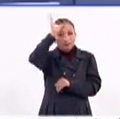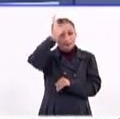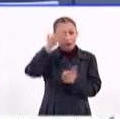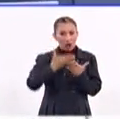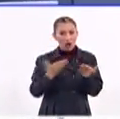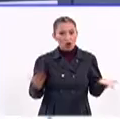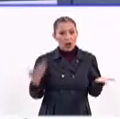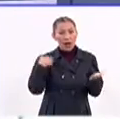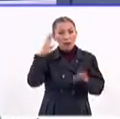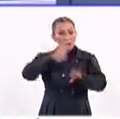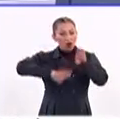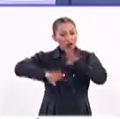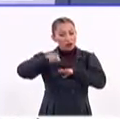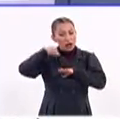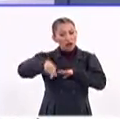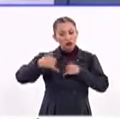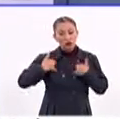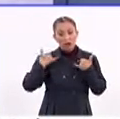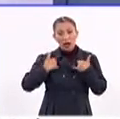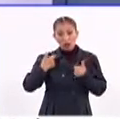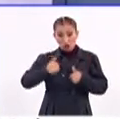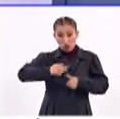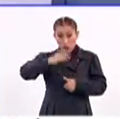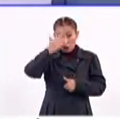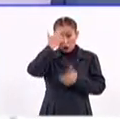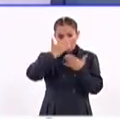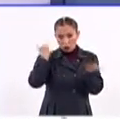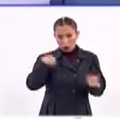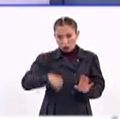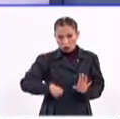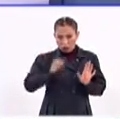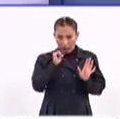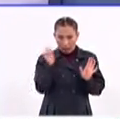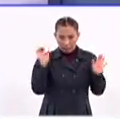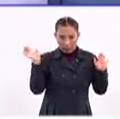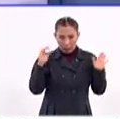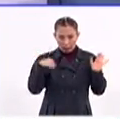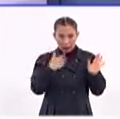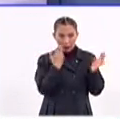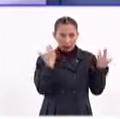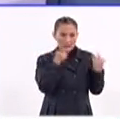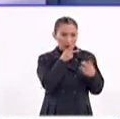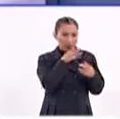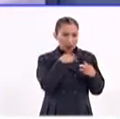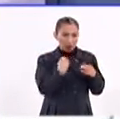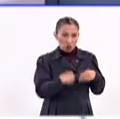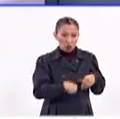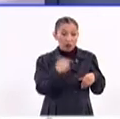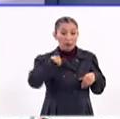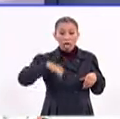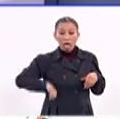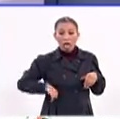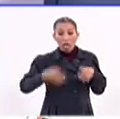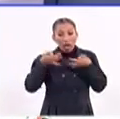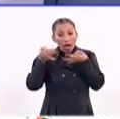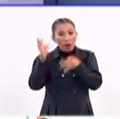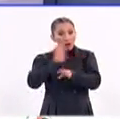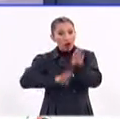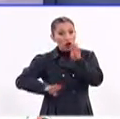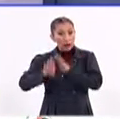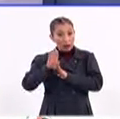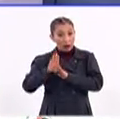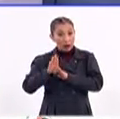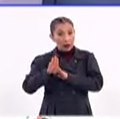en este caso de la biología, a los más jóvenes. Yo me acuerdo, y no culpo a nadie, mucho menos a mis queridos padres, que a mí me interesaba muchísimo la